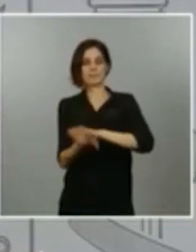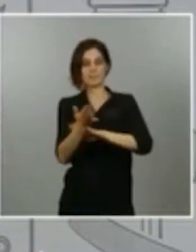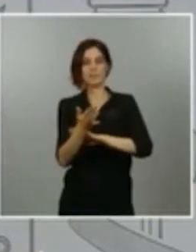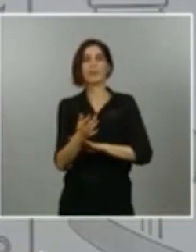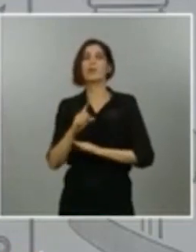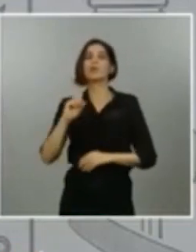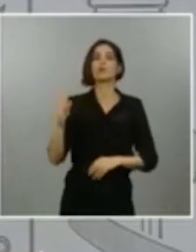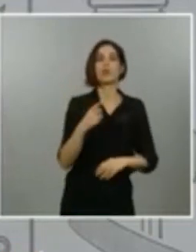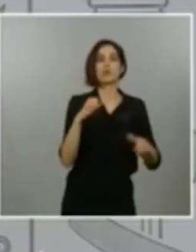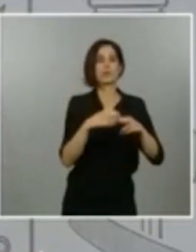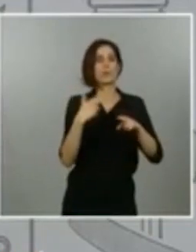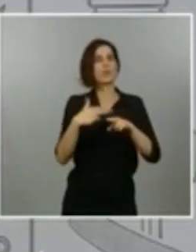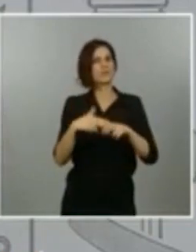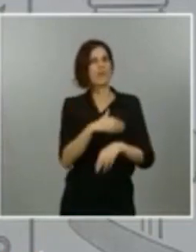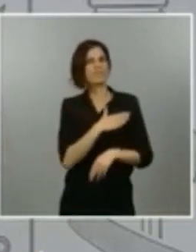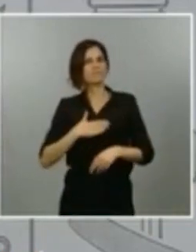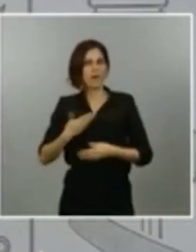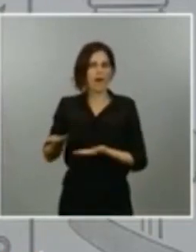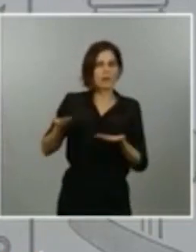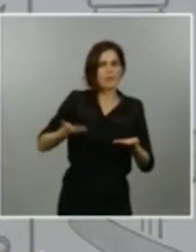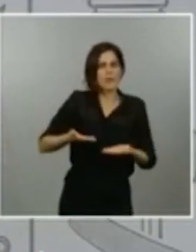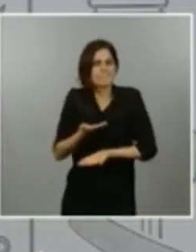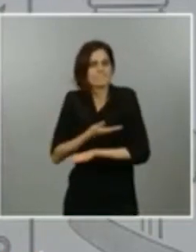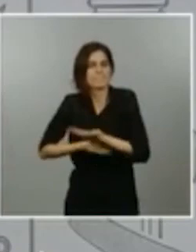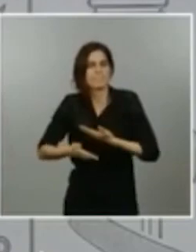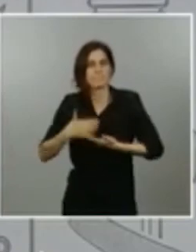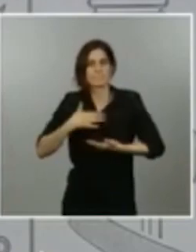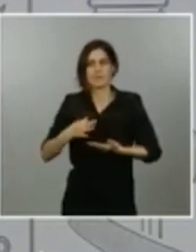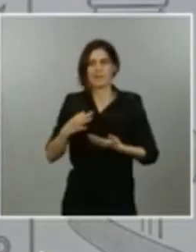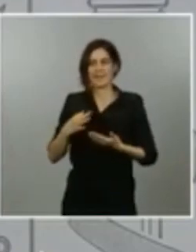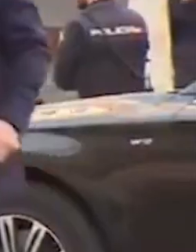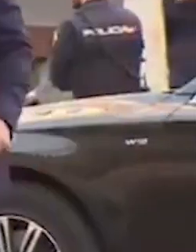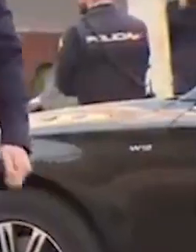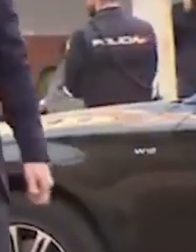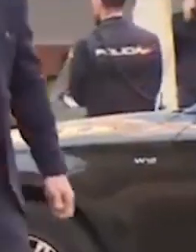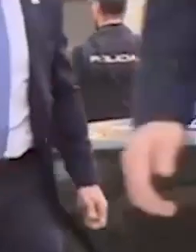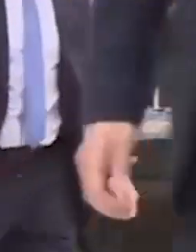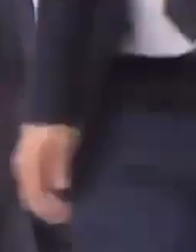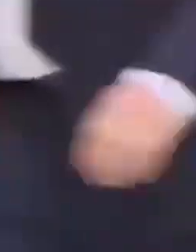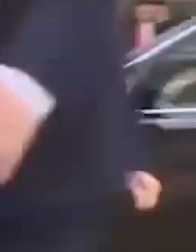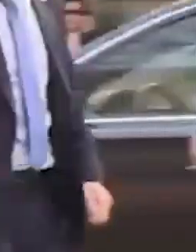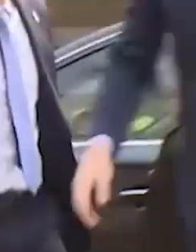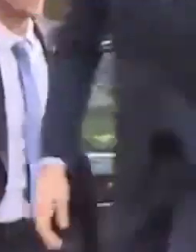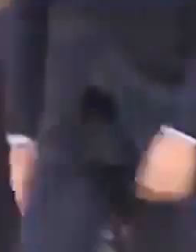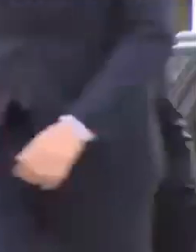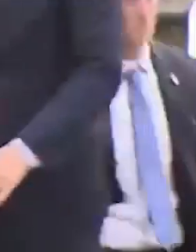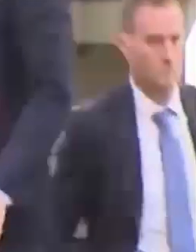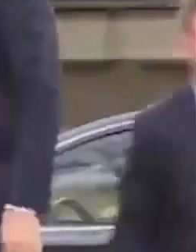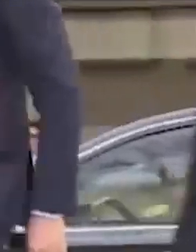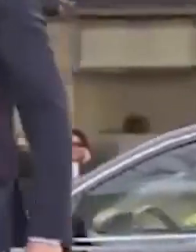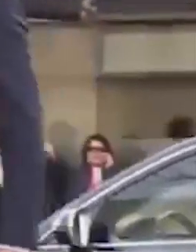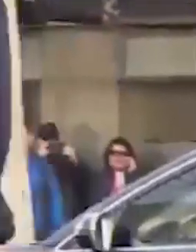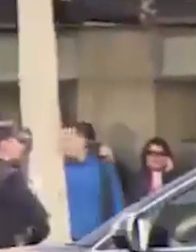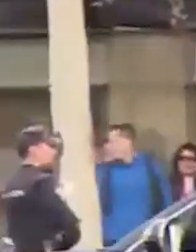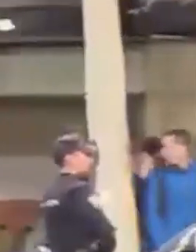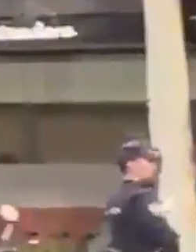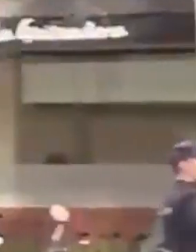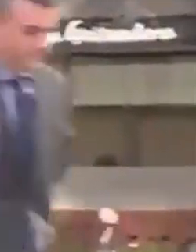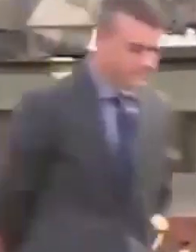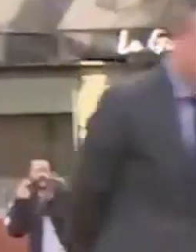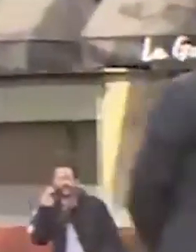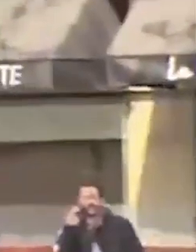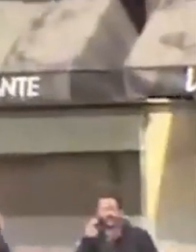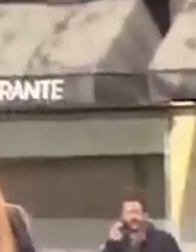nuestros derechos fundamentales para poder tener garantías sanitarias ha anulado nuestros derechos fundamentales no nos ha dado garantías sanitarias pero bueno